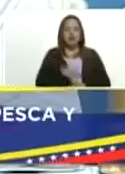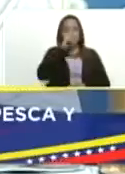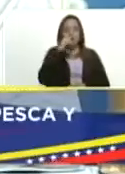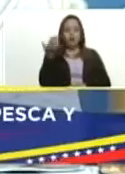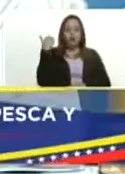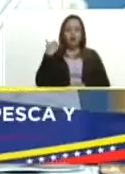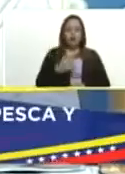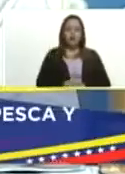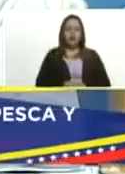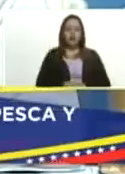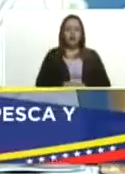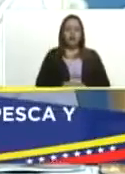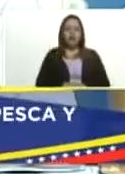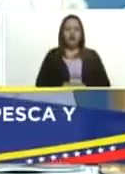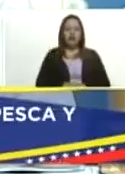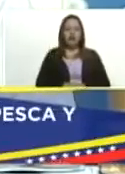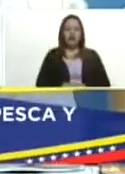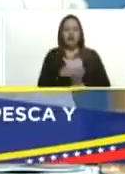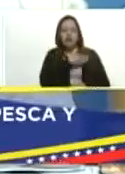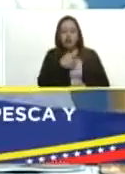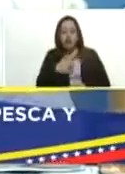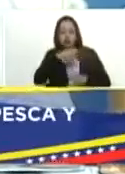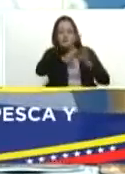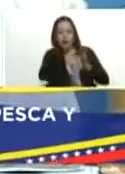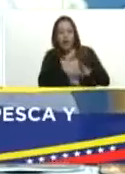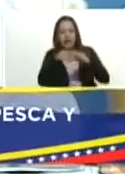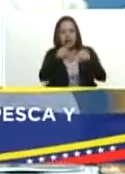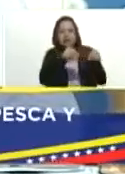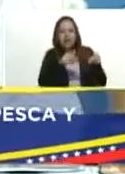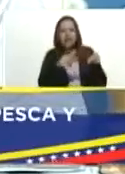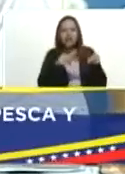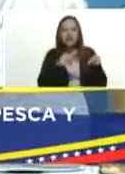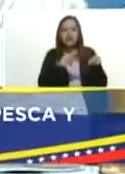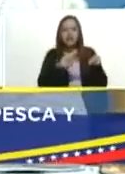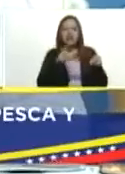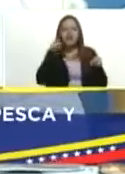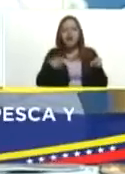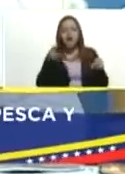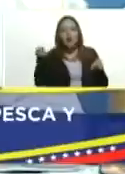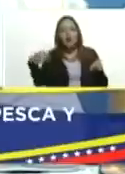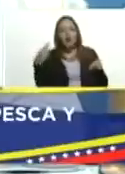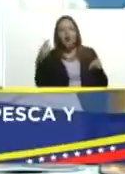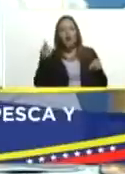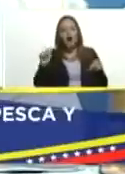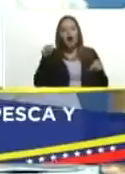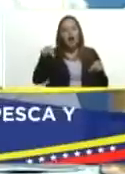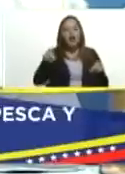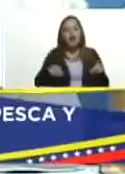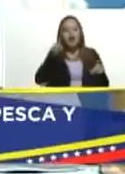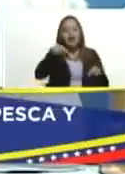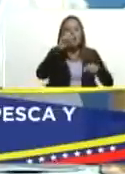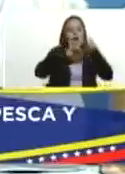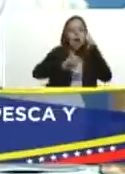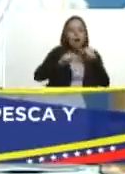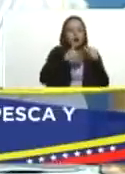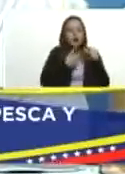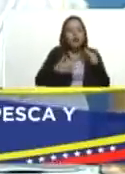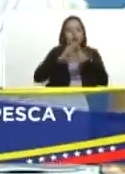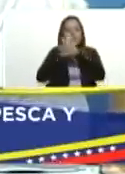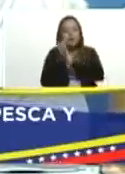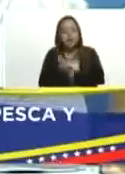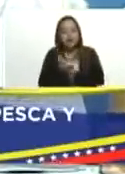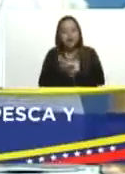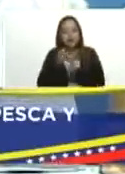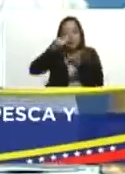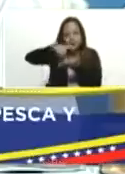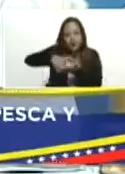época, presidente, fue por la sal, fue por el guano, fue por el agua de quienes vinieron a exfoliar las perlas